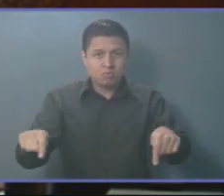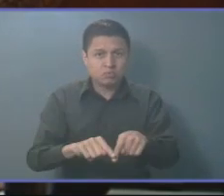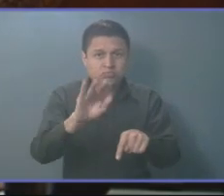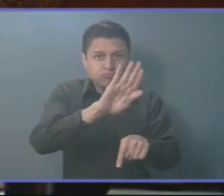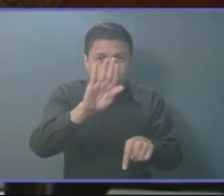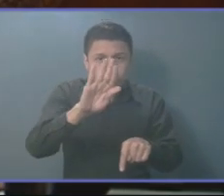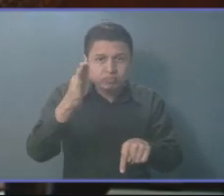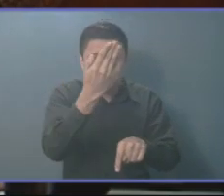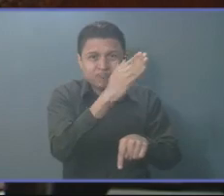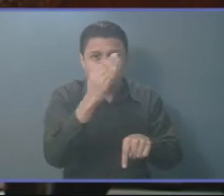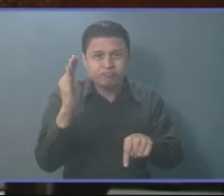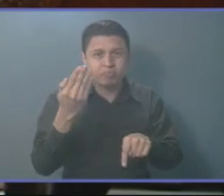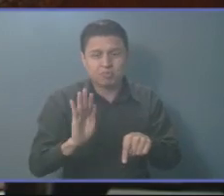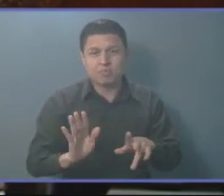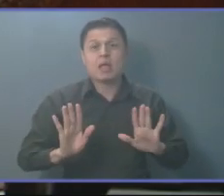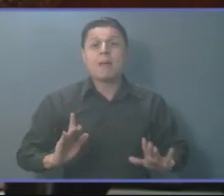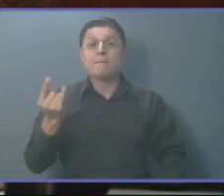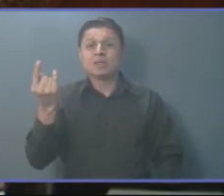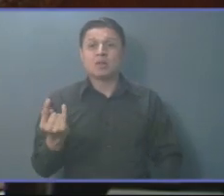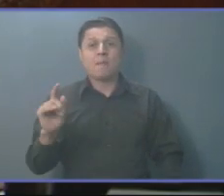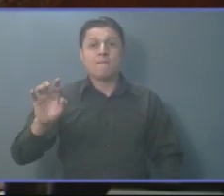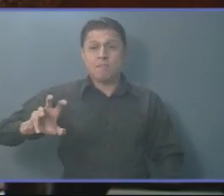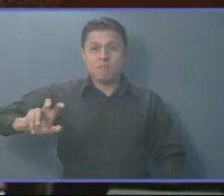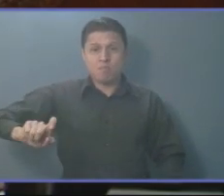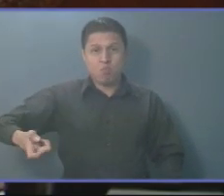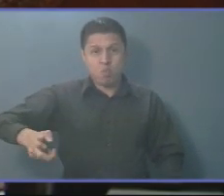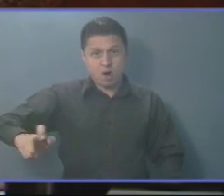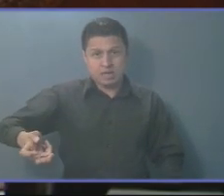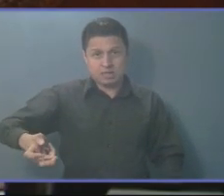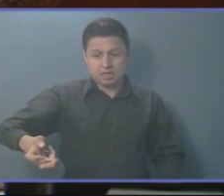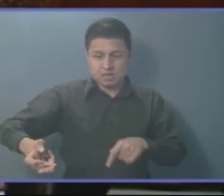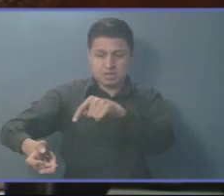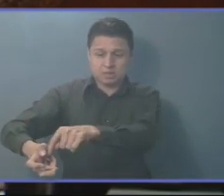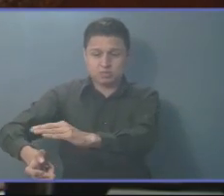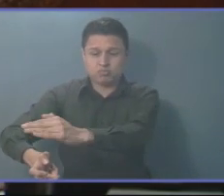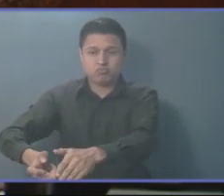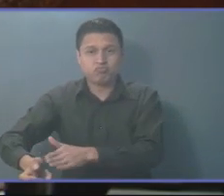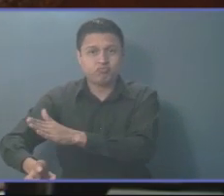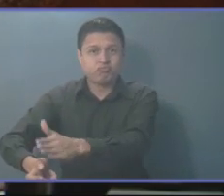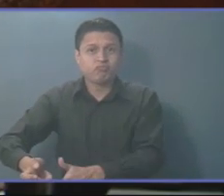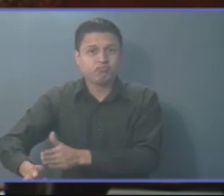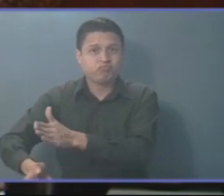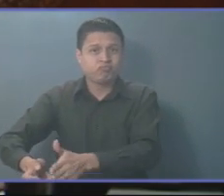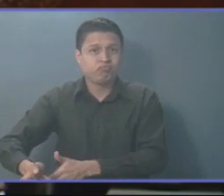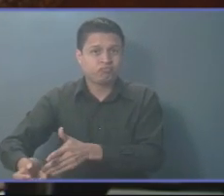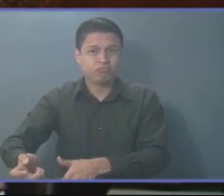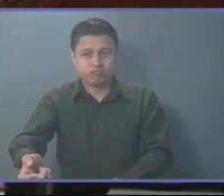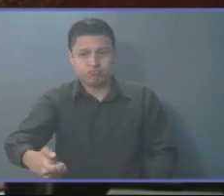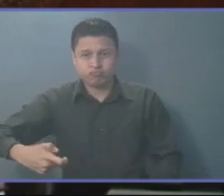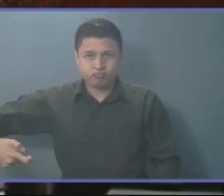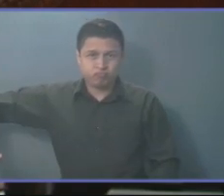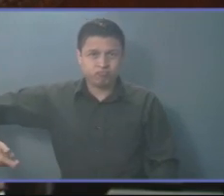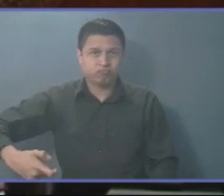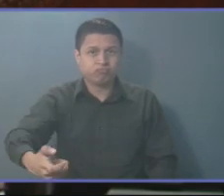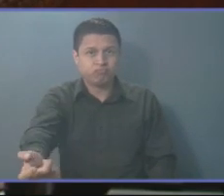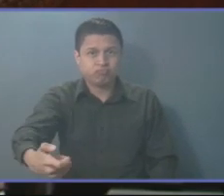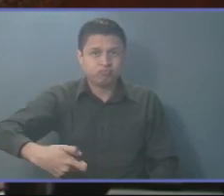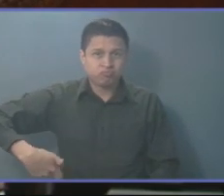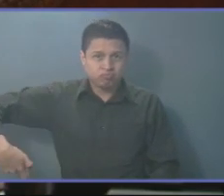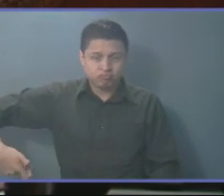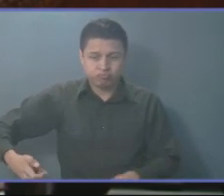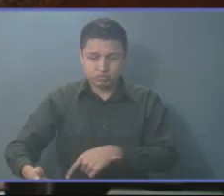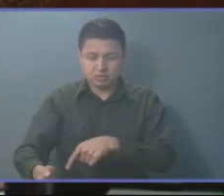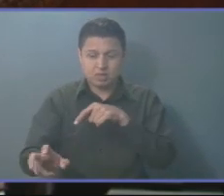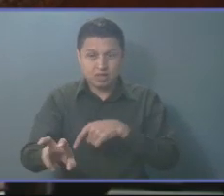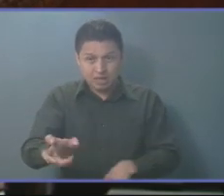14. Colocar dispensadores de alcohol gel en la entrada de acceso del personal, entradas de baños y en cada una de